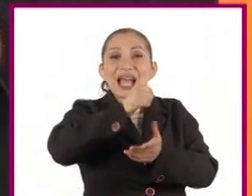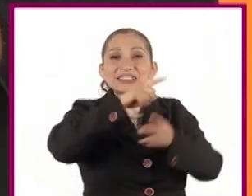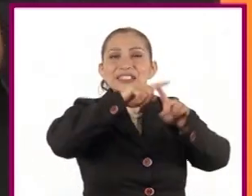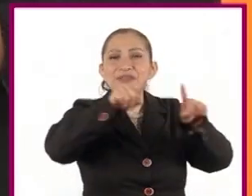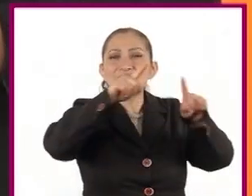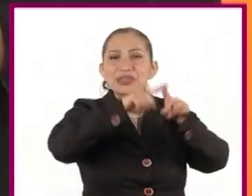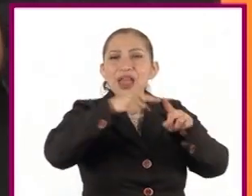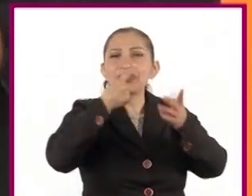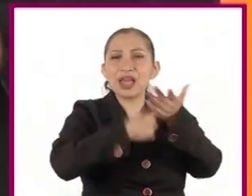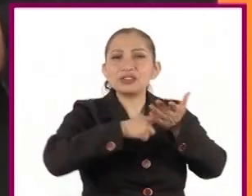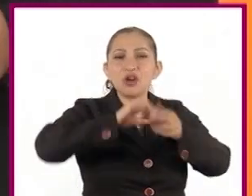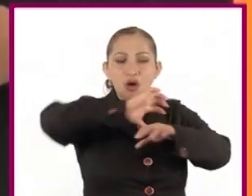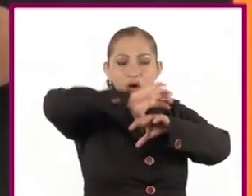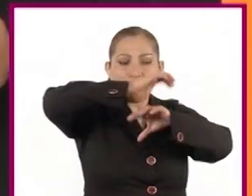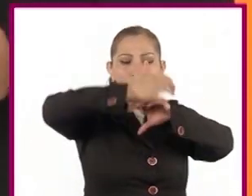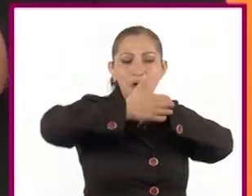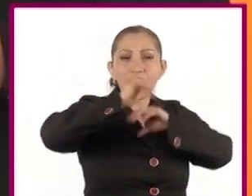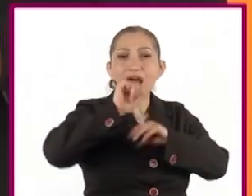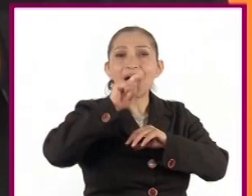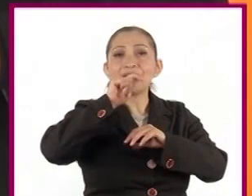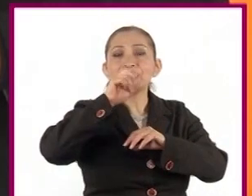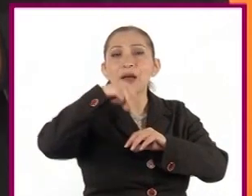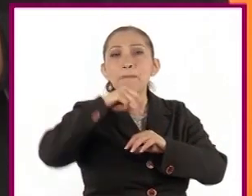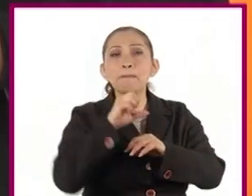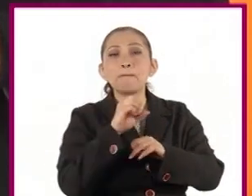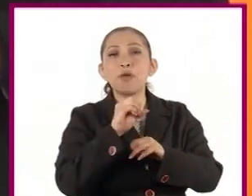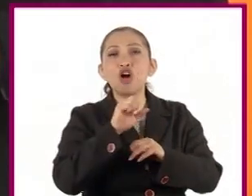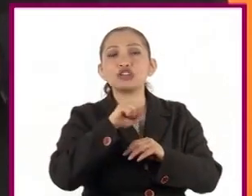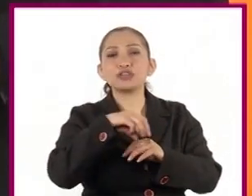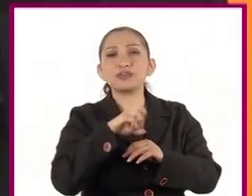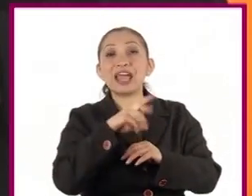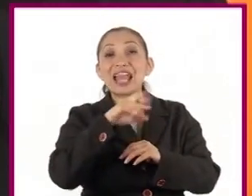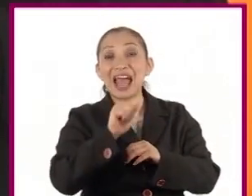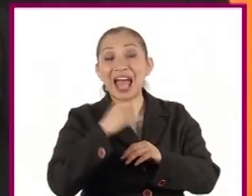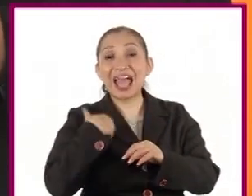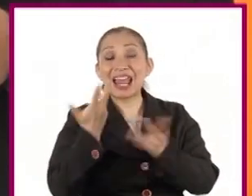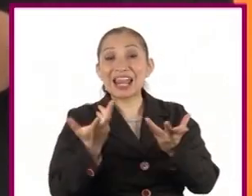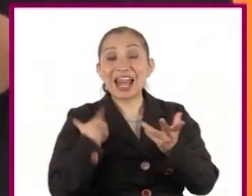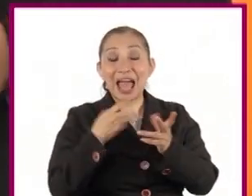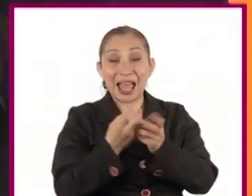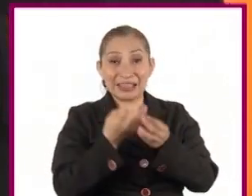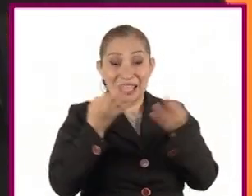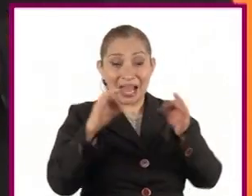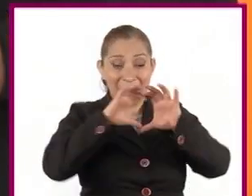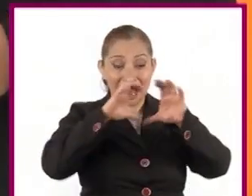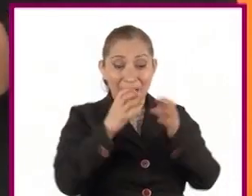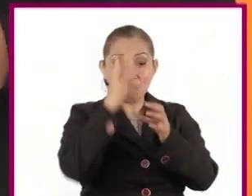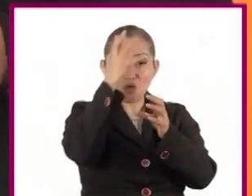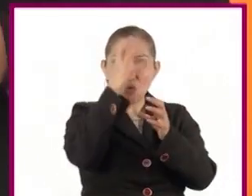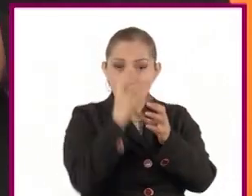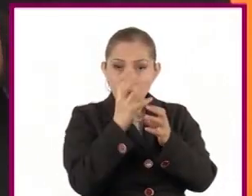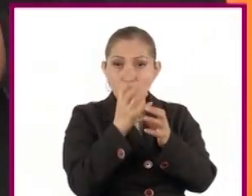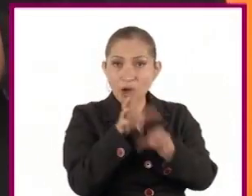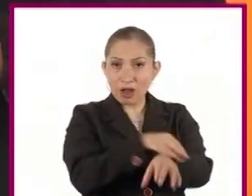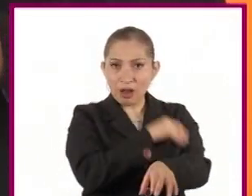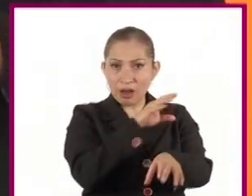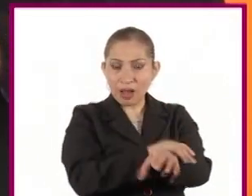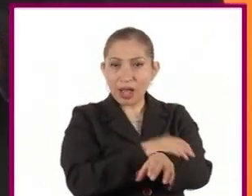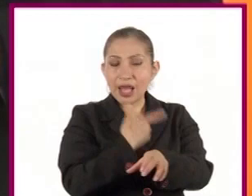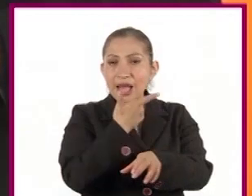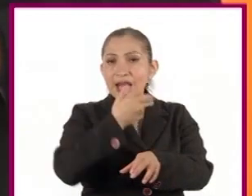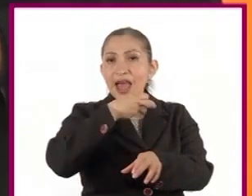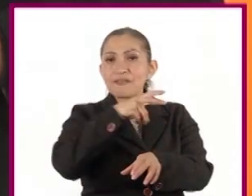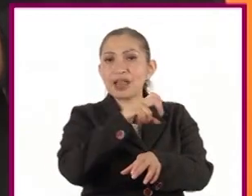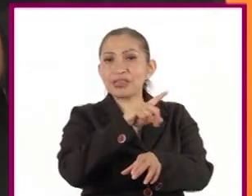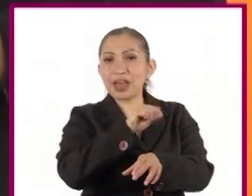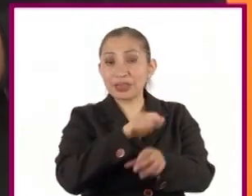forman la atmósfera terrestre, sujetos alrededor de la Tierra por la fuerza de gravedad, mientras que el viento es